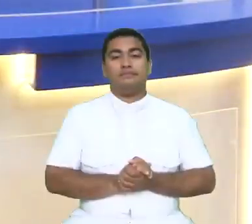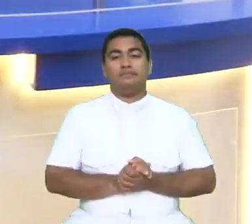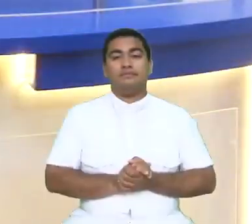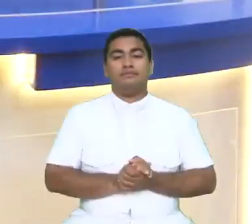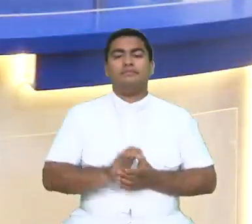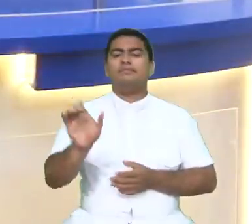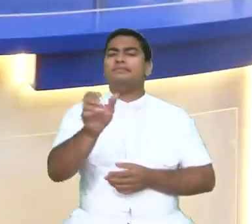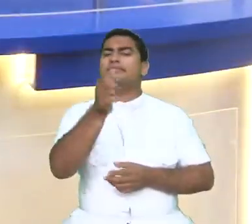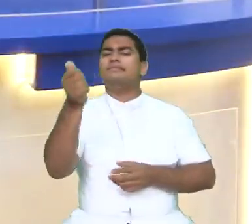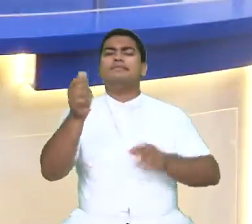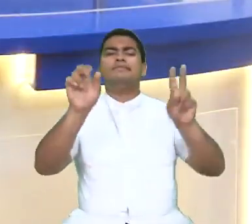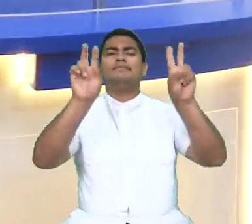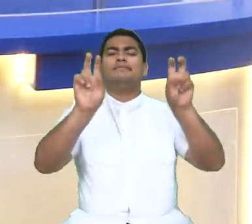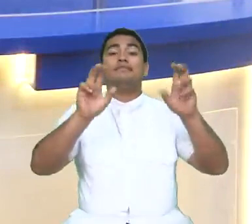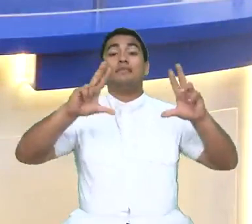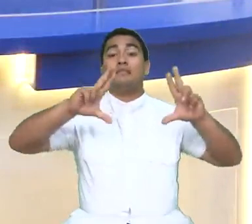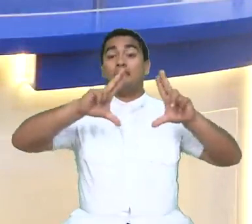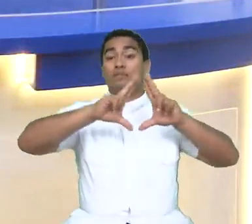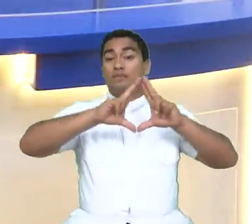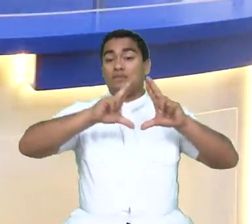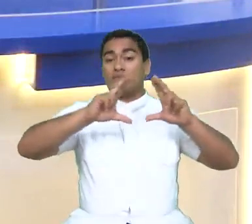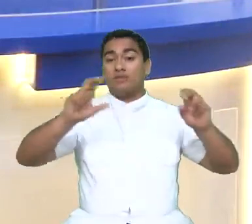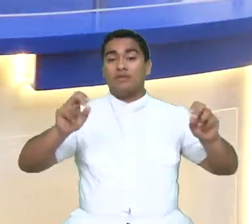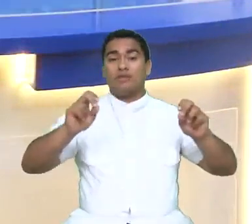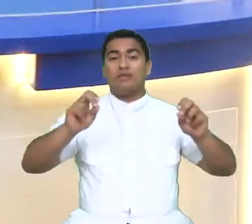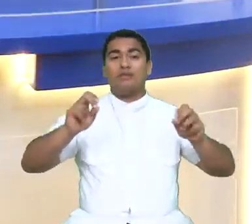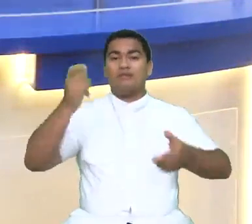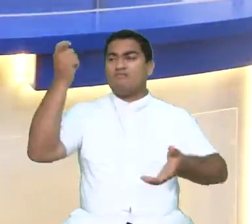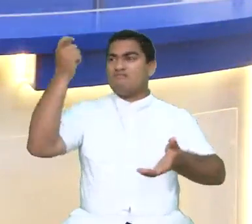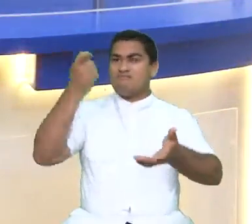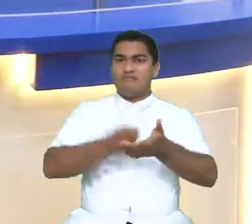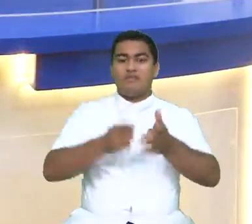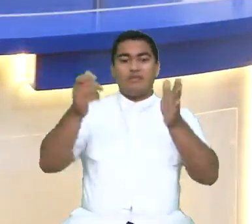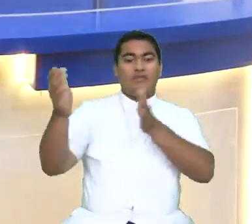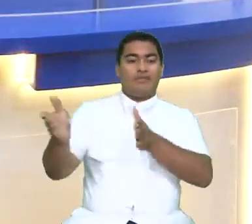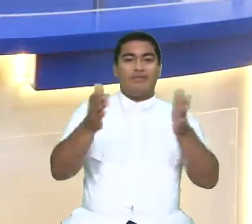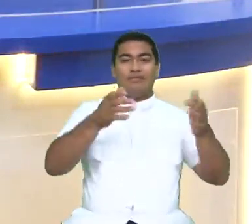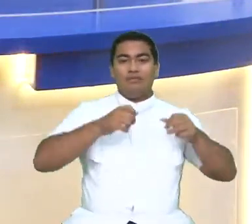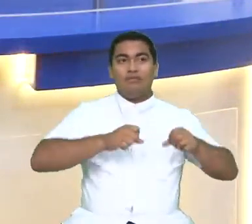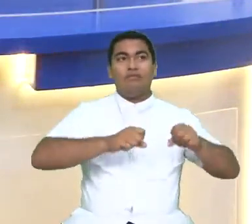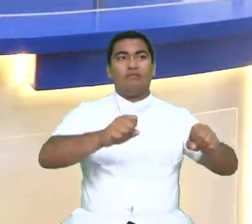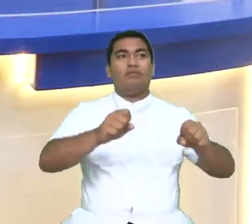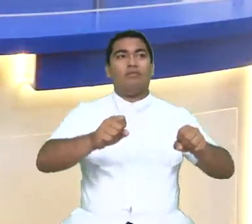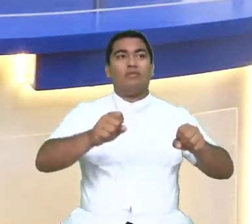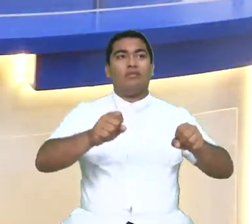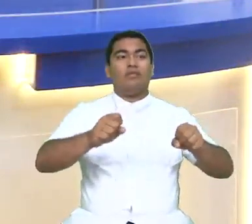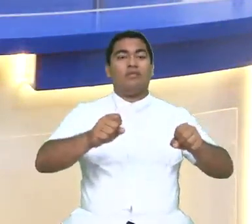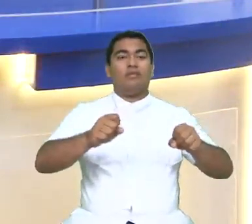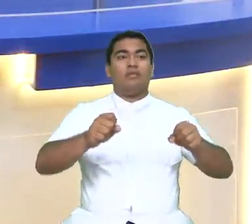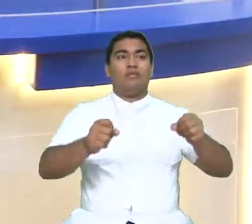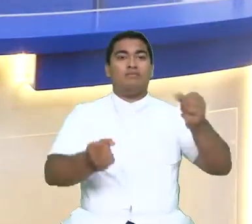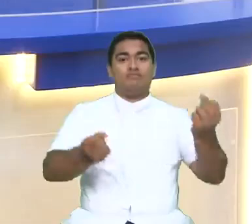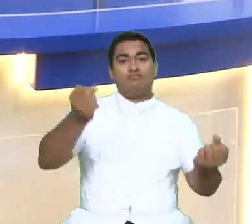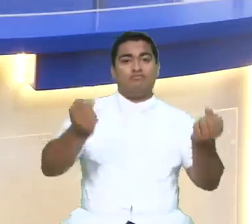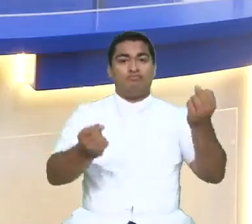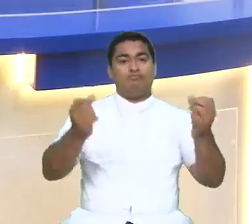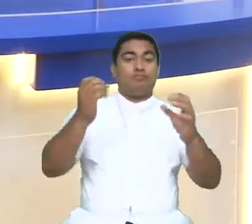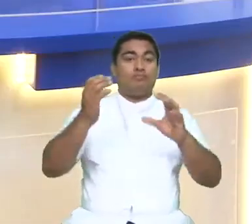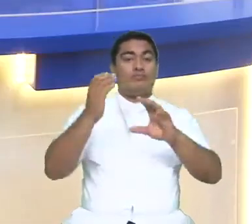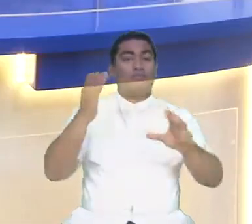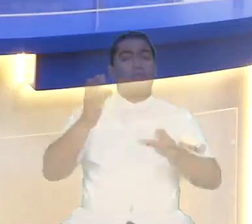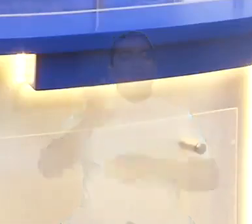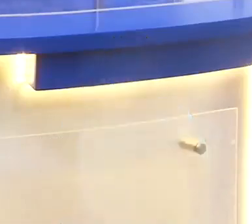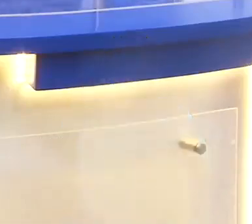Por otro lado, Nicaragua elimina el cobro de impuesto aduanero al transporte terrestre de carga de Costa Rica.